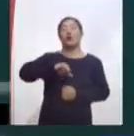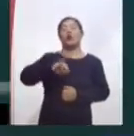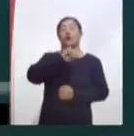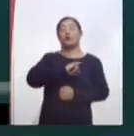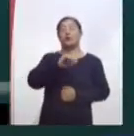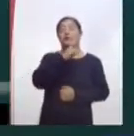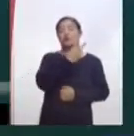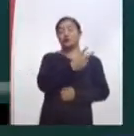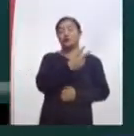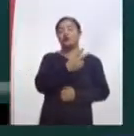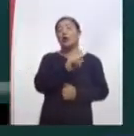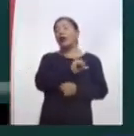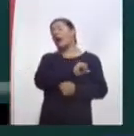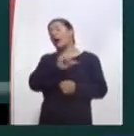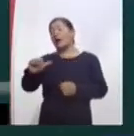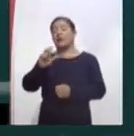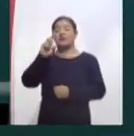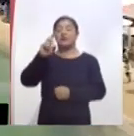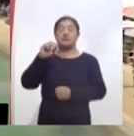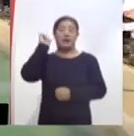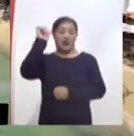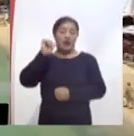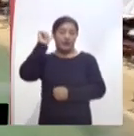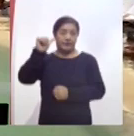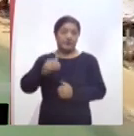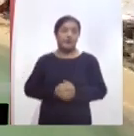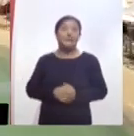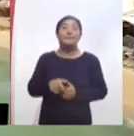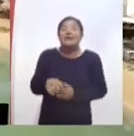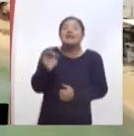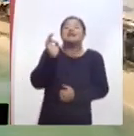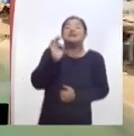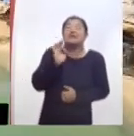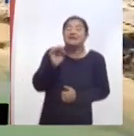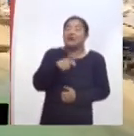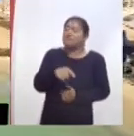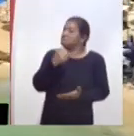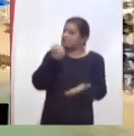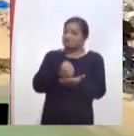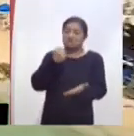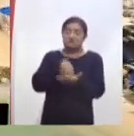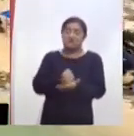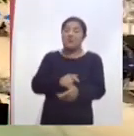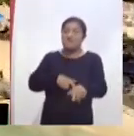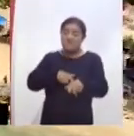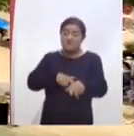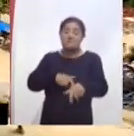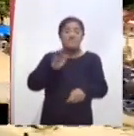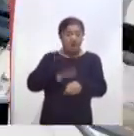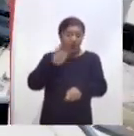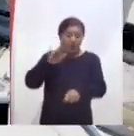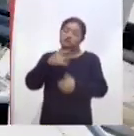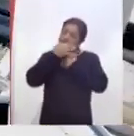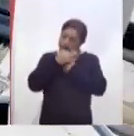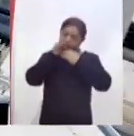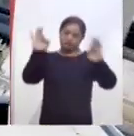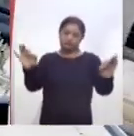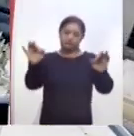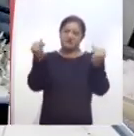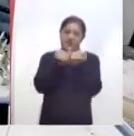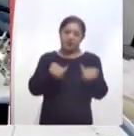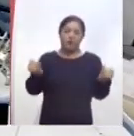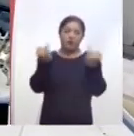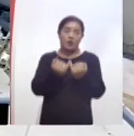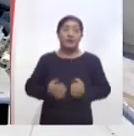30 de abril del presente año, aunque se aclara que en caso de que la pandemia exija la ampliación de este periodo, se hará del conocimiento público. Lo